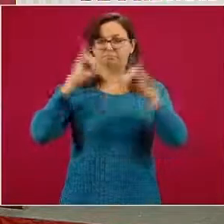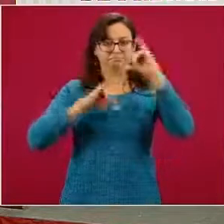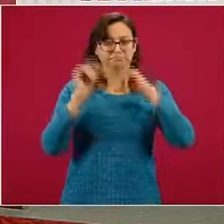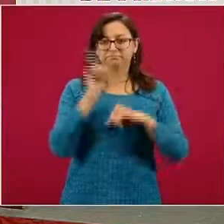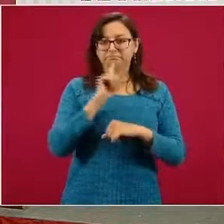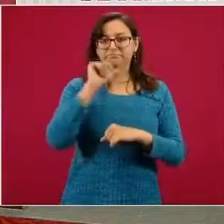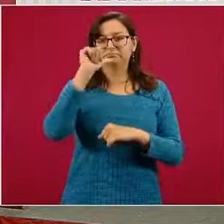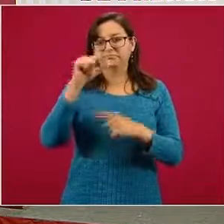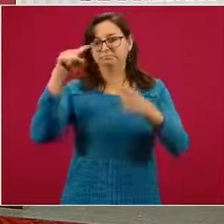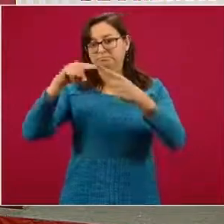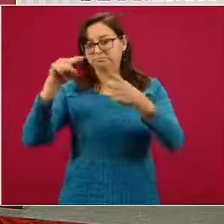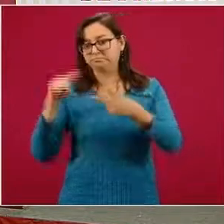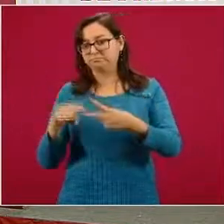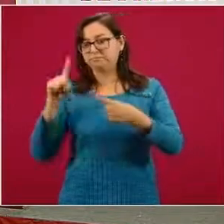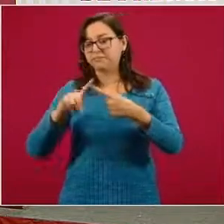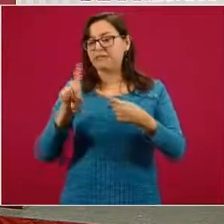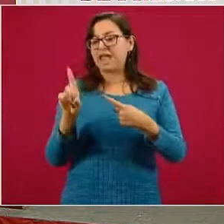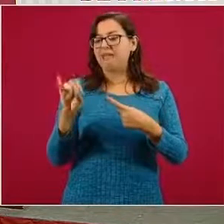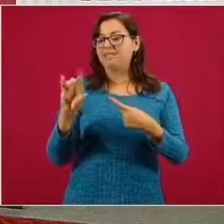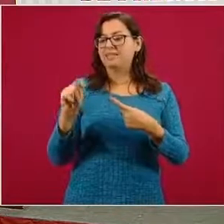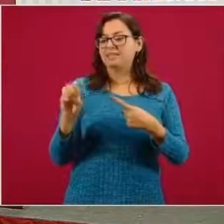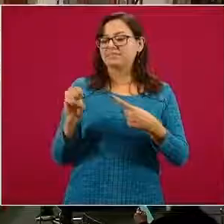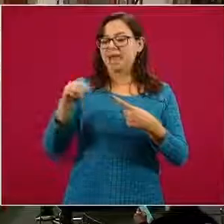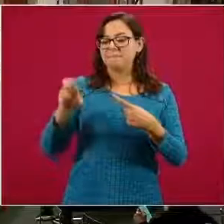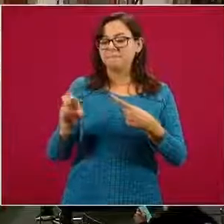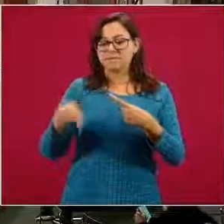asociación, y el escenario que hasta el momento